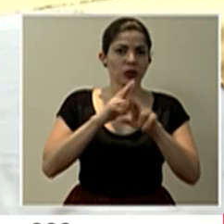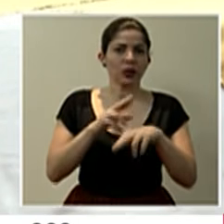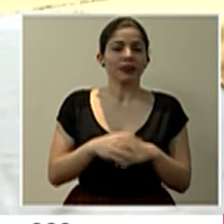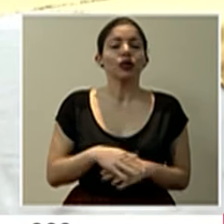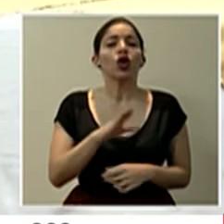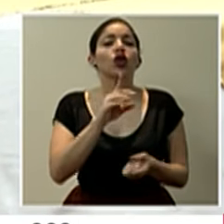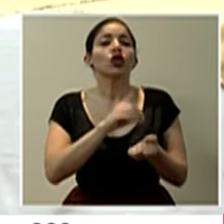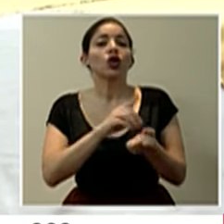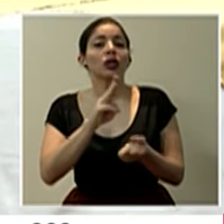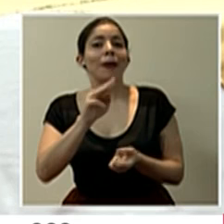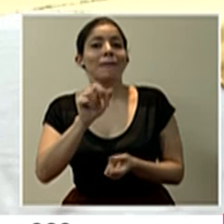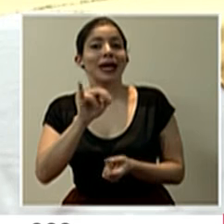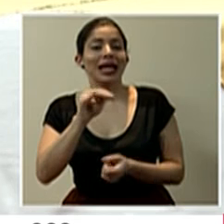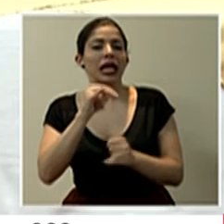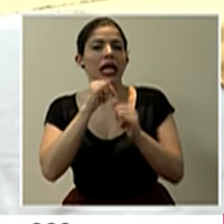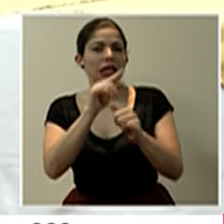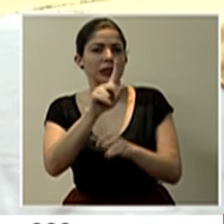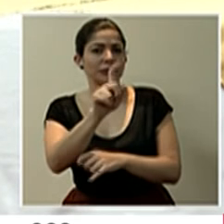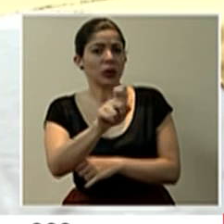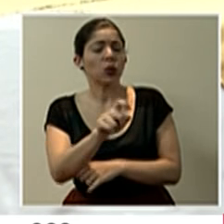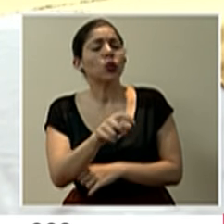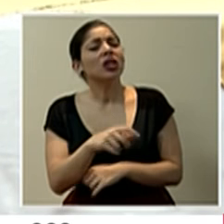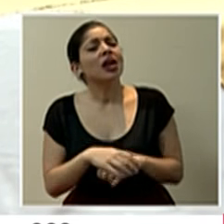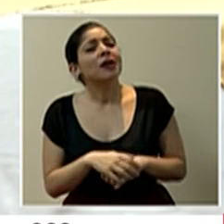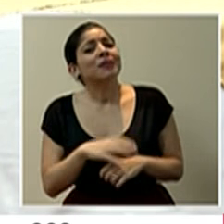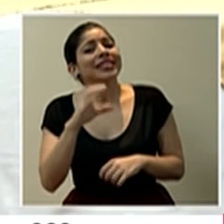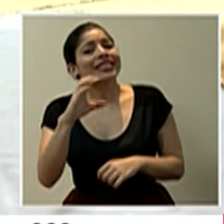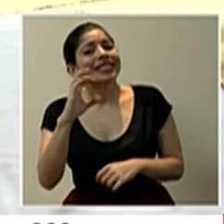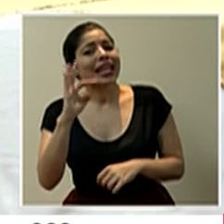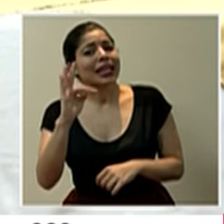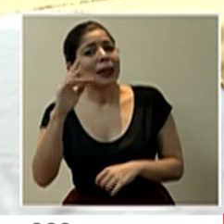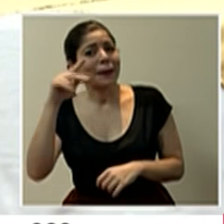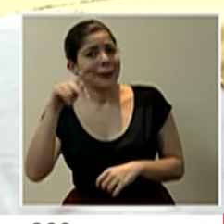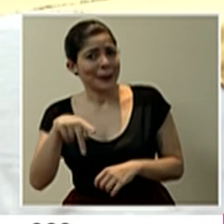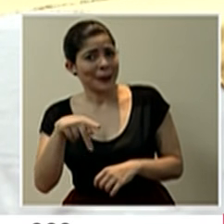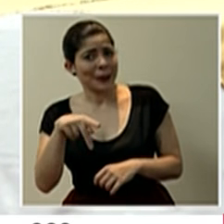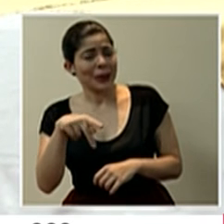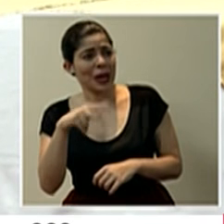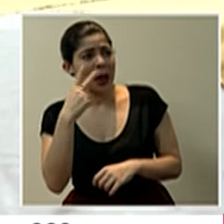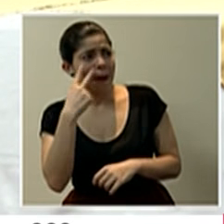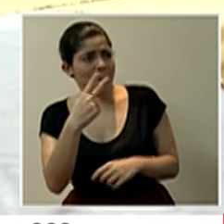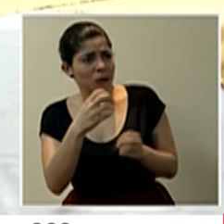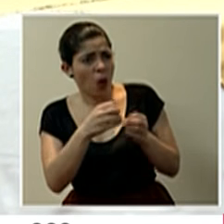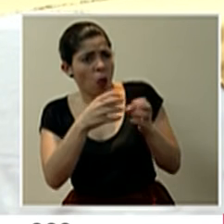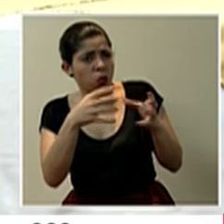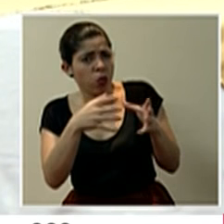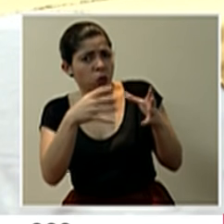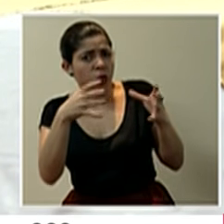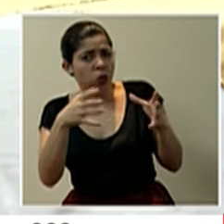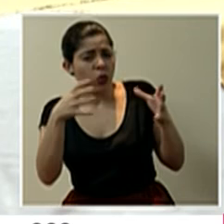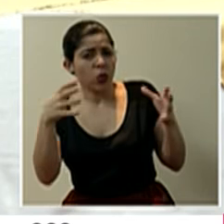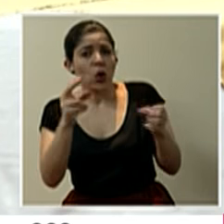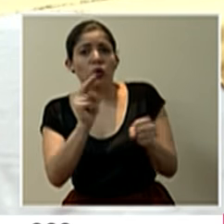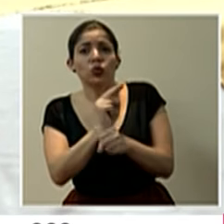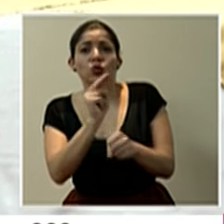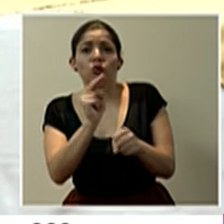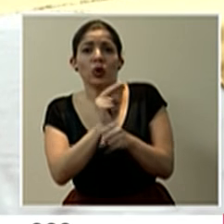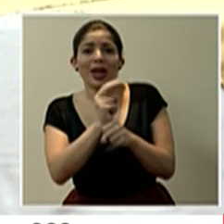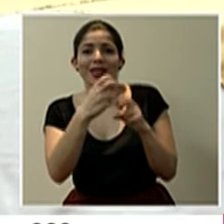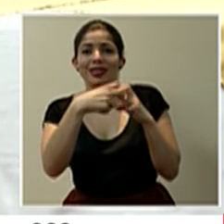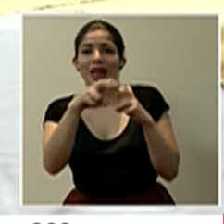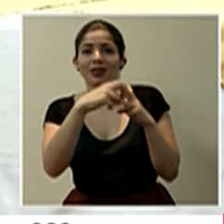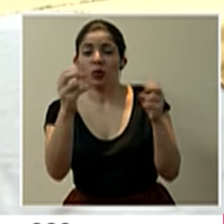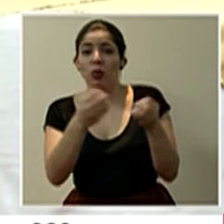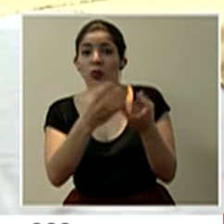Doctor Marín, también consulta Extra Noticias. Debido a que el CTP ha notado un aumento considerable en los usuarios que utilizan el